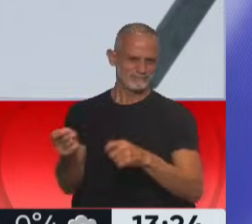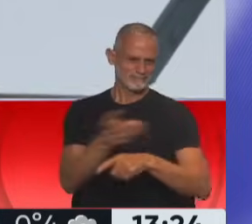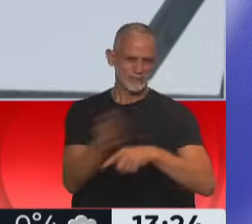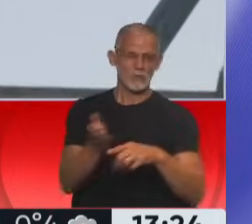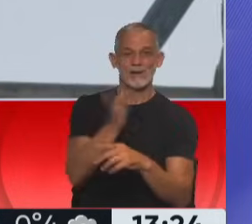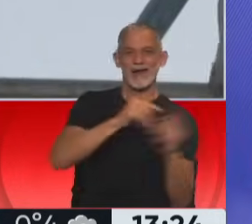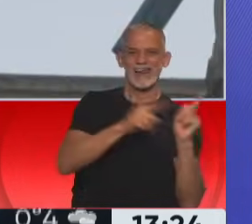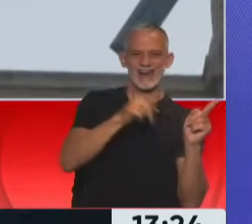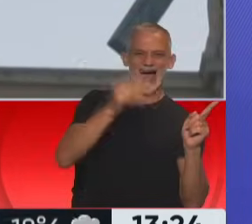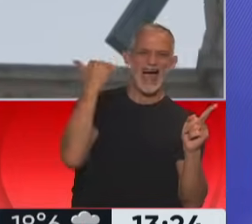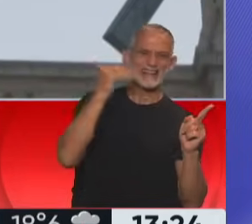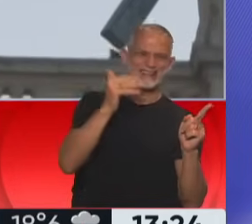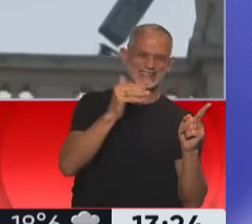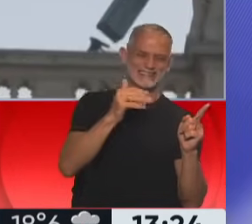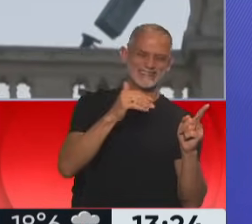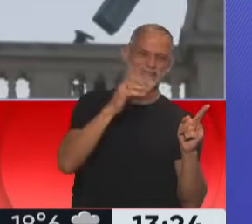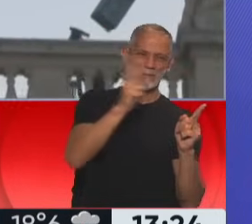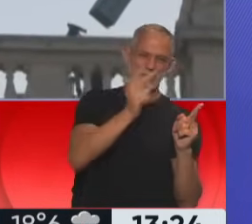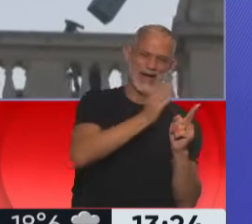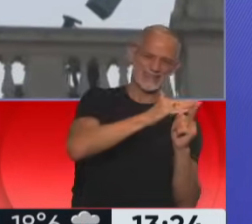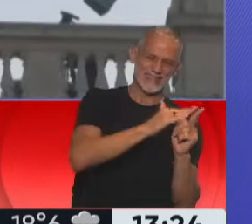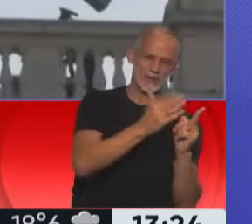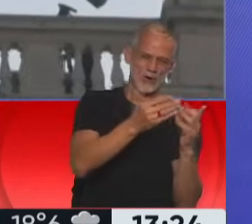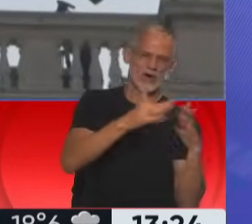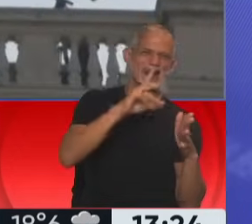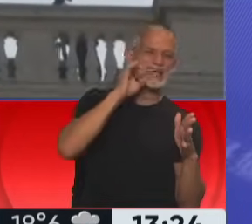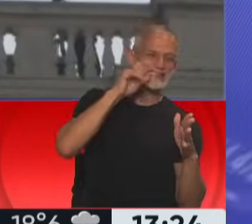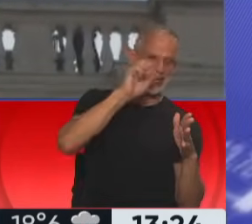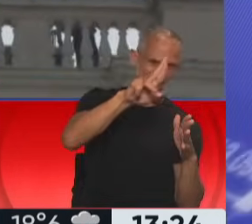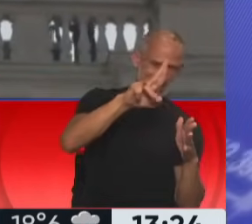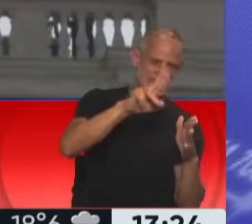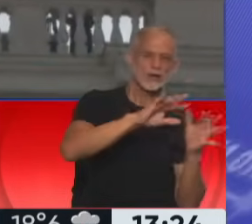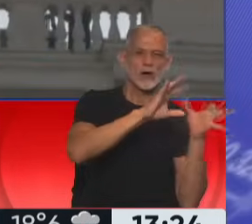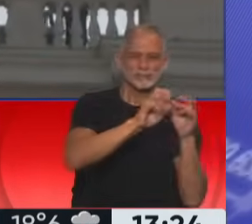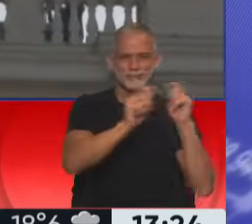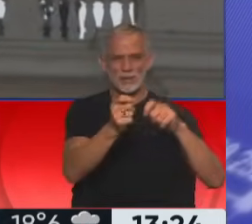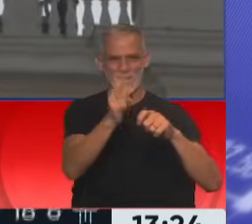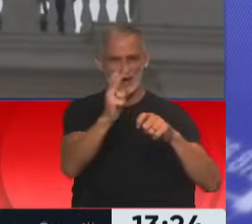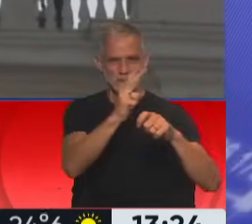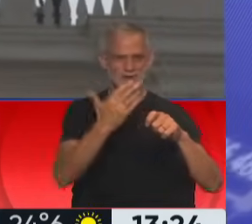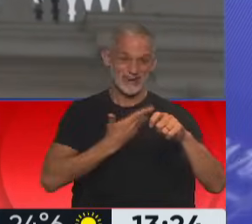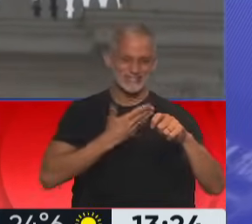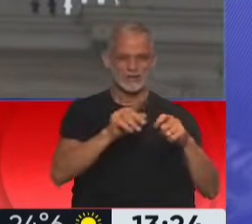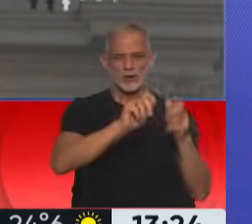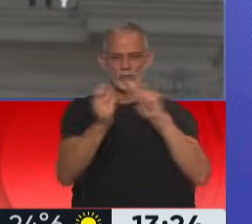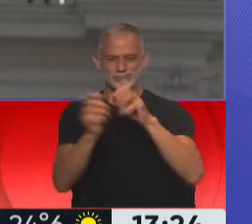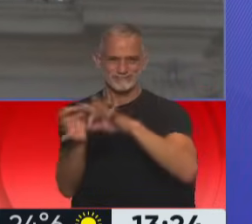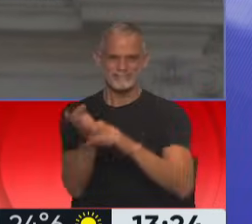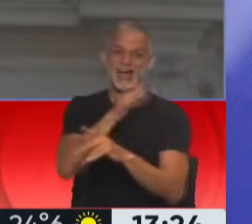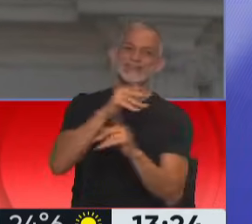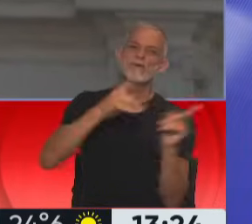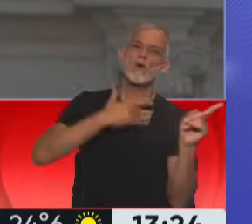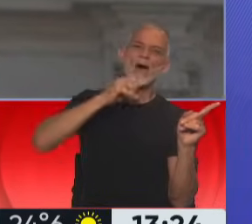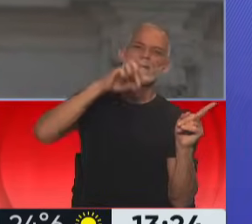del papa emérito en su momento, que fue Ratzinger, y Ratzinger fue el sucesor de Juan Pablo